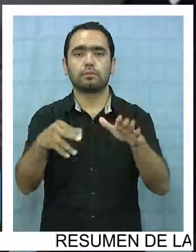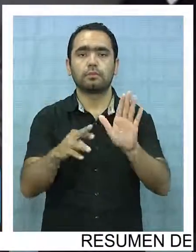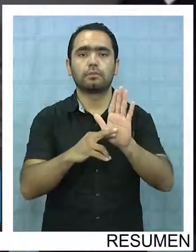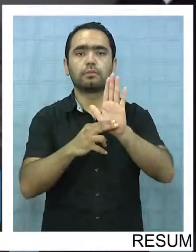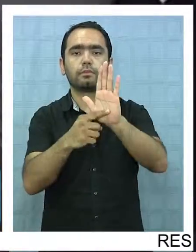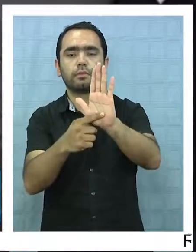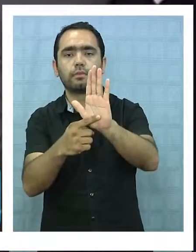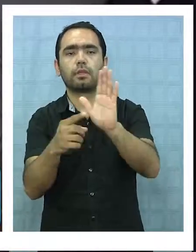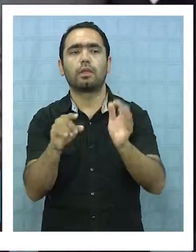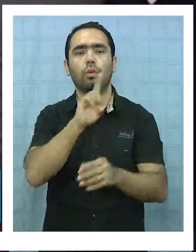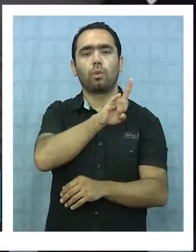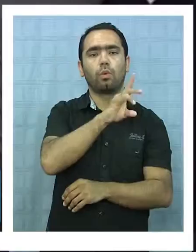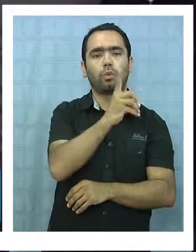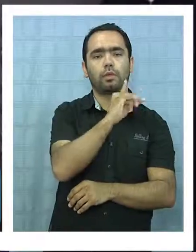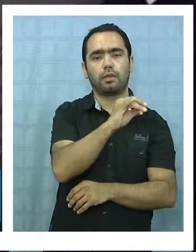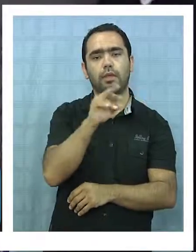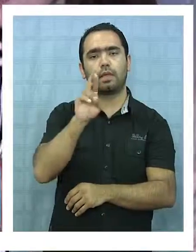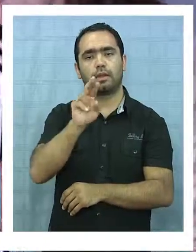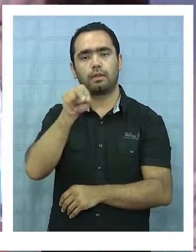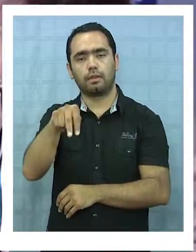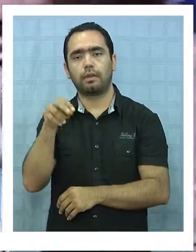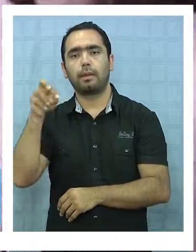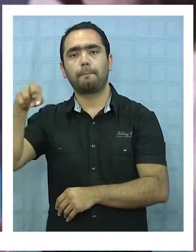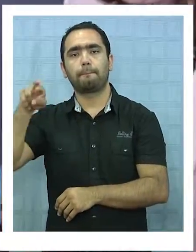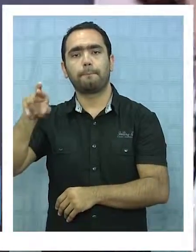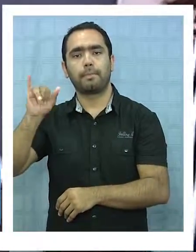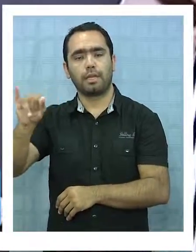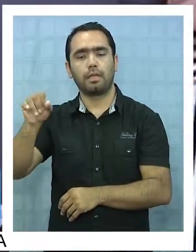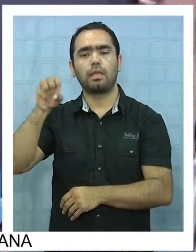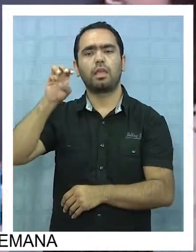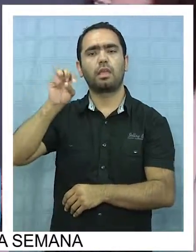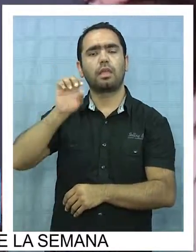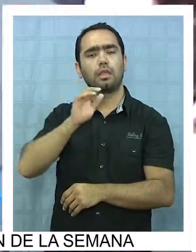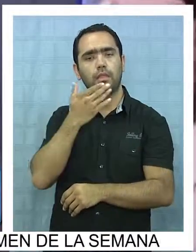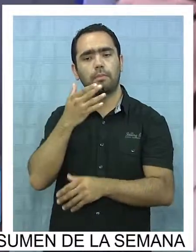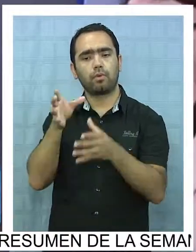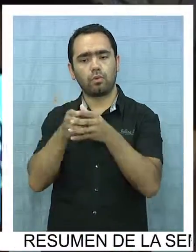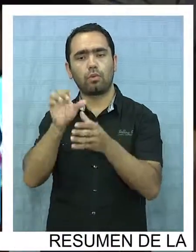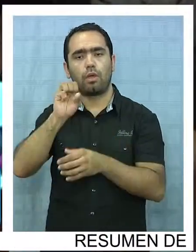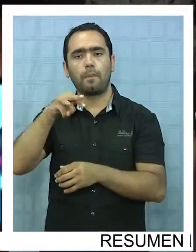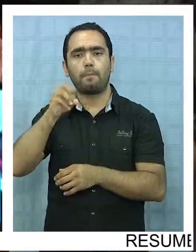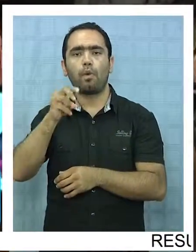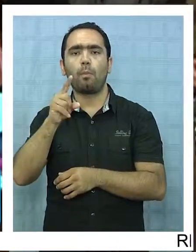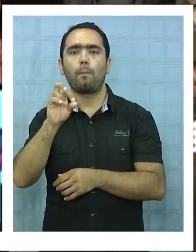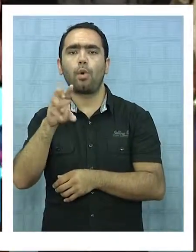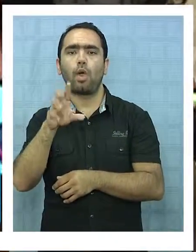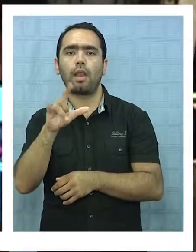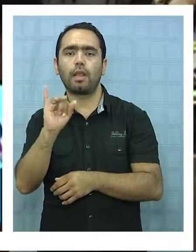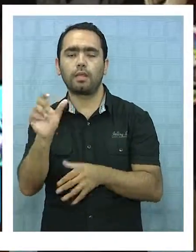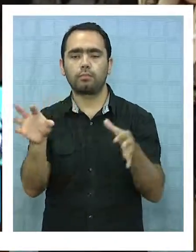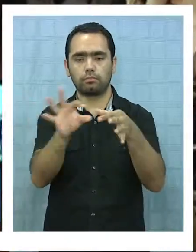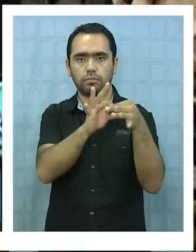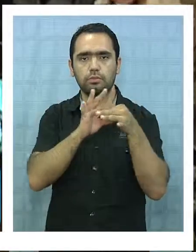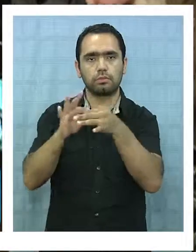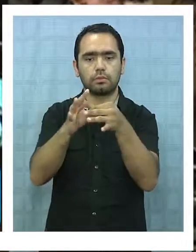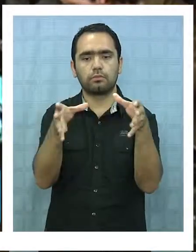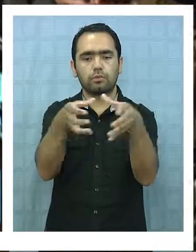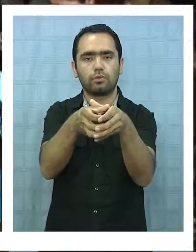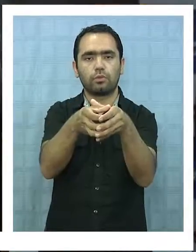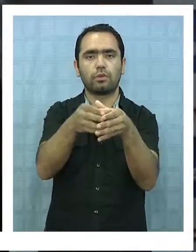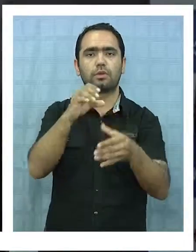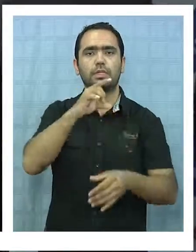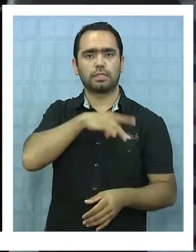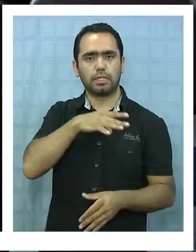a la UDI, RN, PRI y Evópolis bajo el nombre de Chile Vamos. La nueva entidad tendría su primer